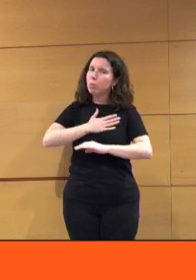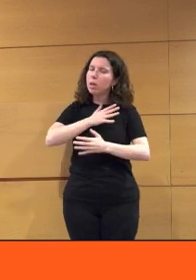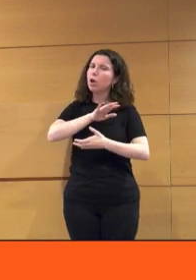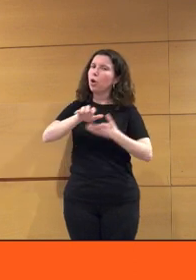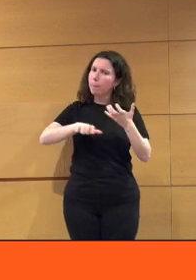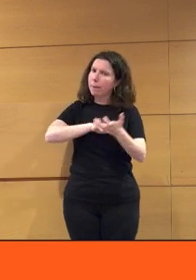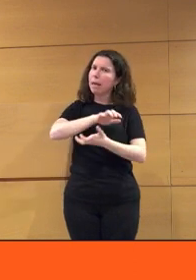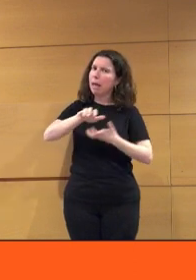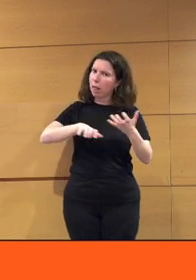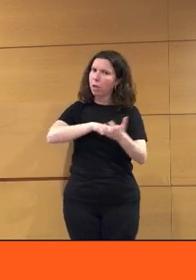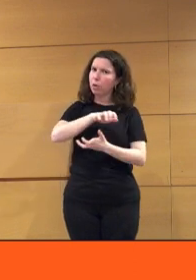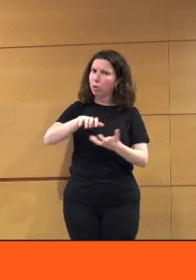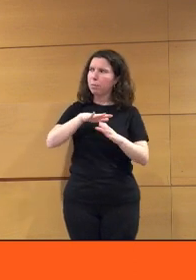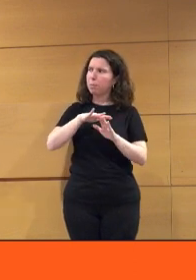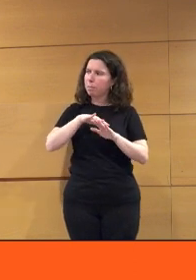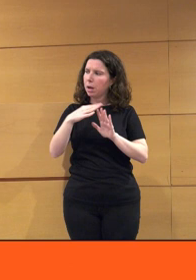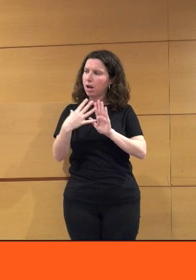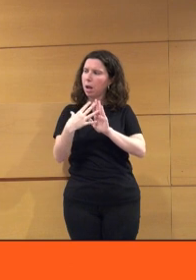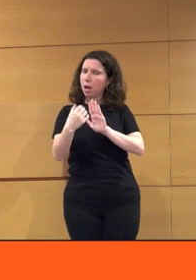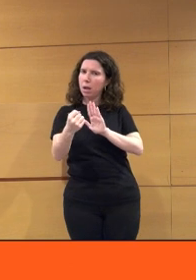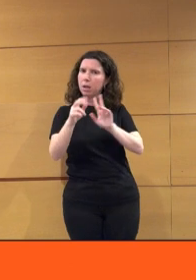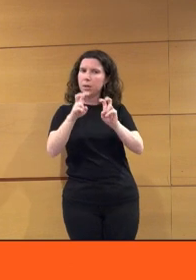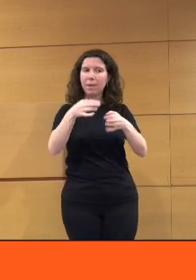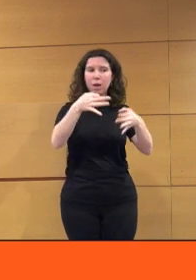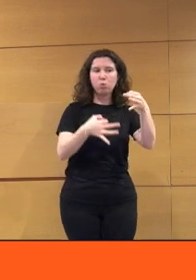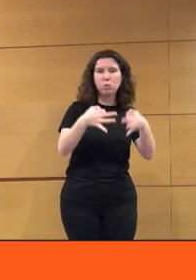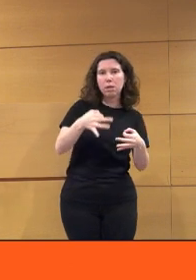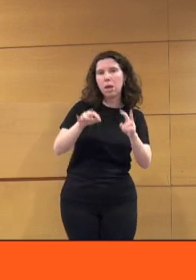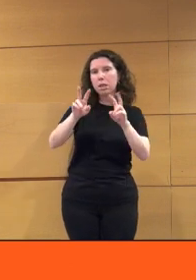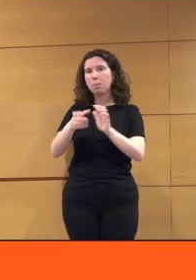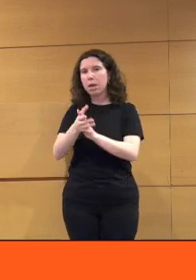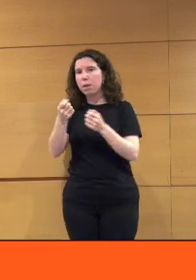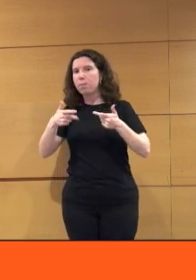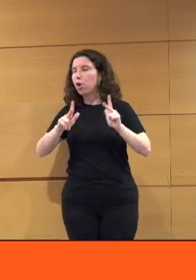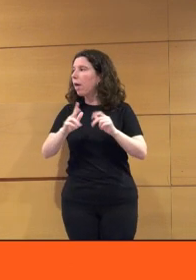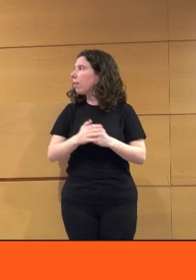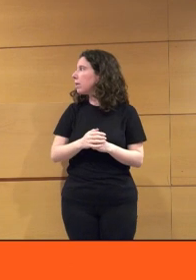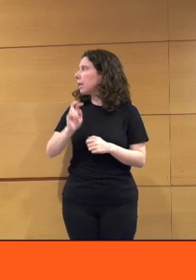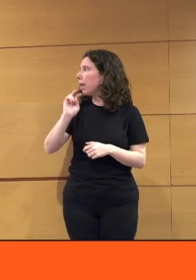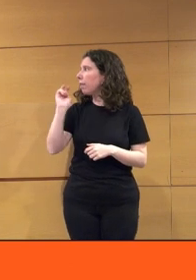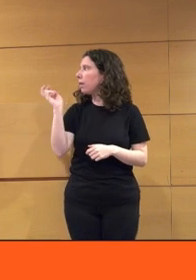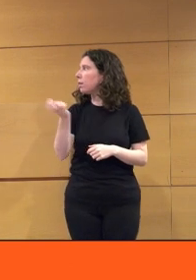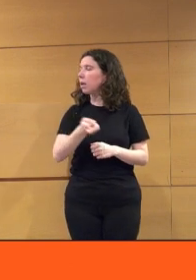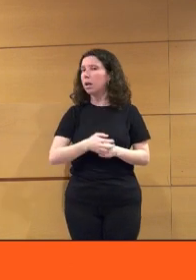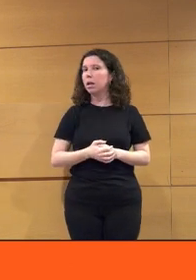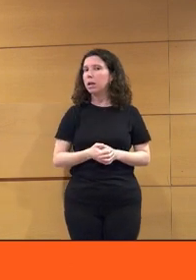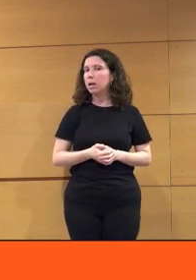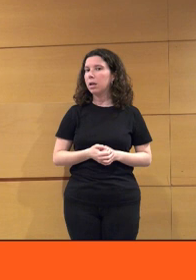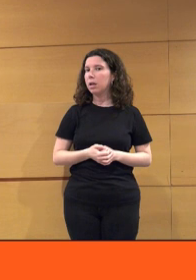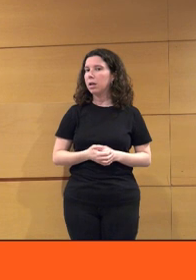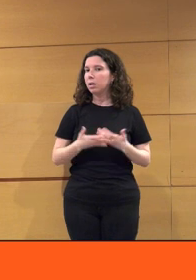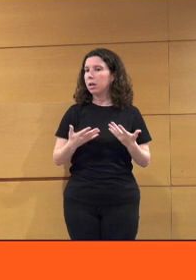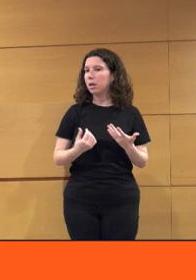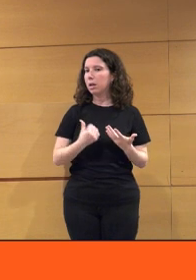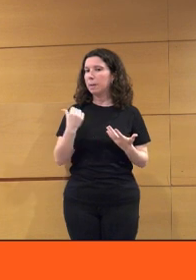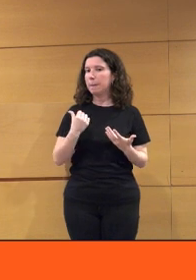para muchos colectivos en temas de justicia, en temas de democracia, etcétera, etcétera. Entonces, en este